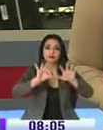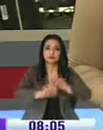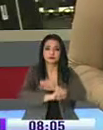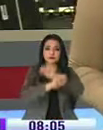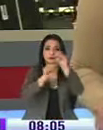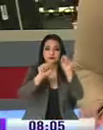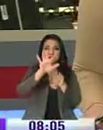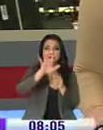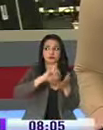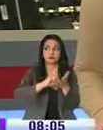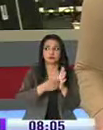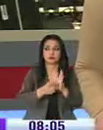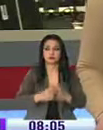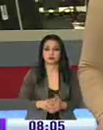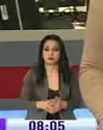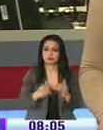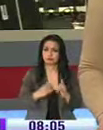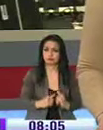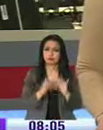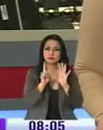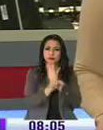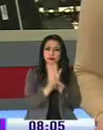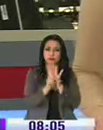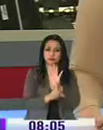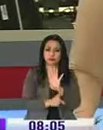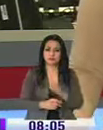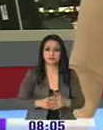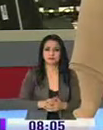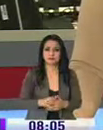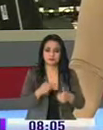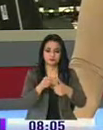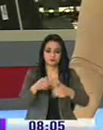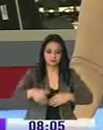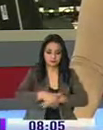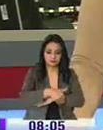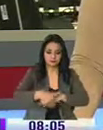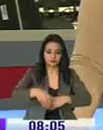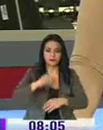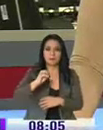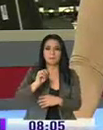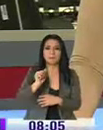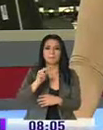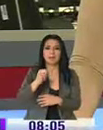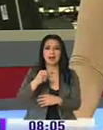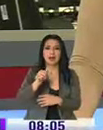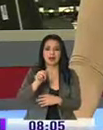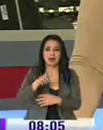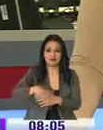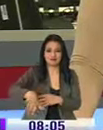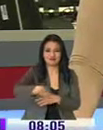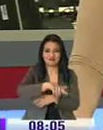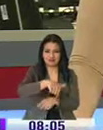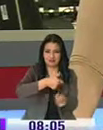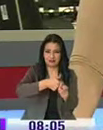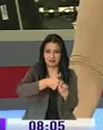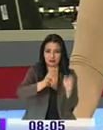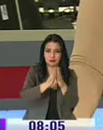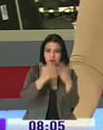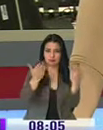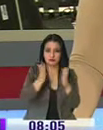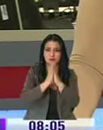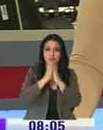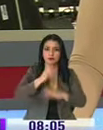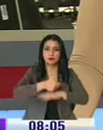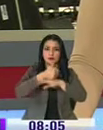8:05 a.m. y continuamos ahora con denuncias ciudadanas. Moradores de la calle Manglar Alto, esto es en el sector de San Bartolo, solicitan a las autoridades